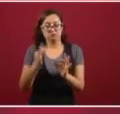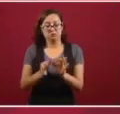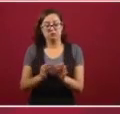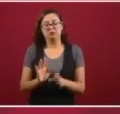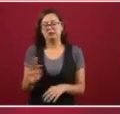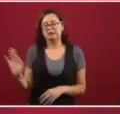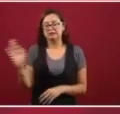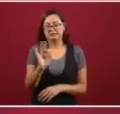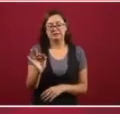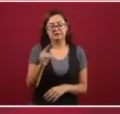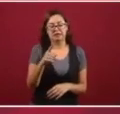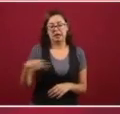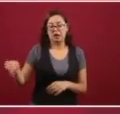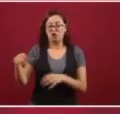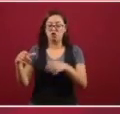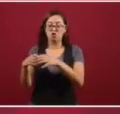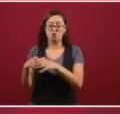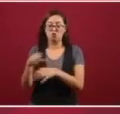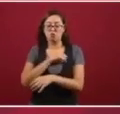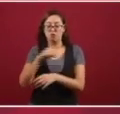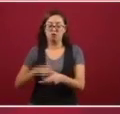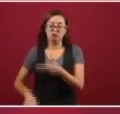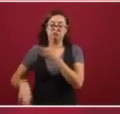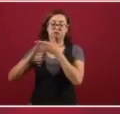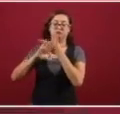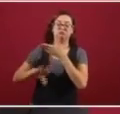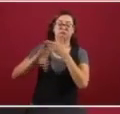nuestros adversarios es que no cumplamos